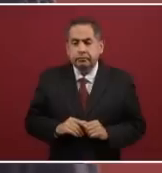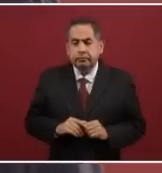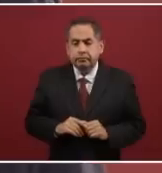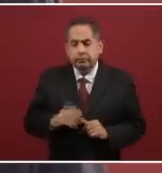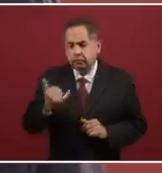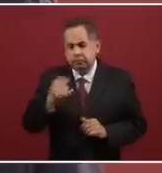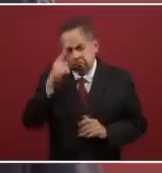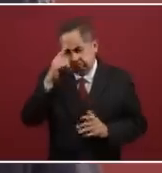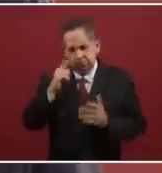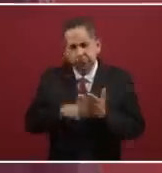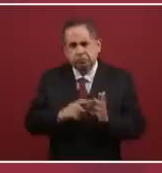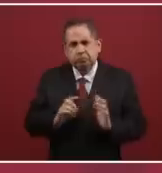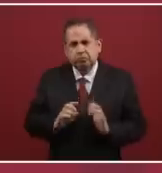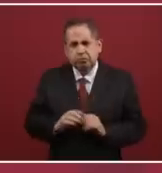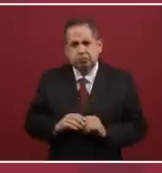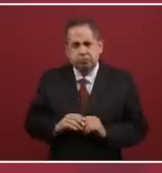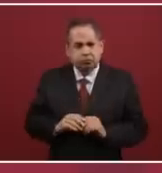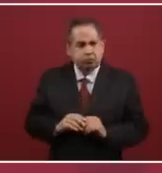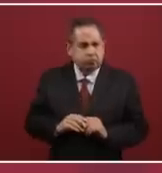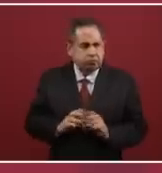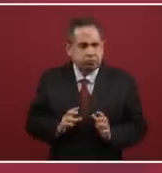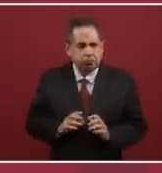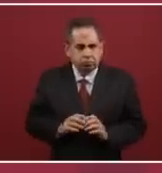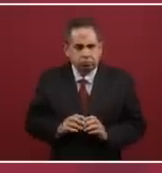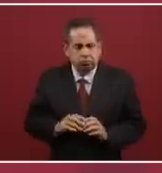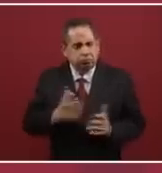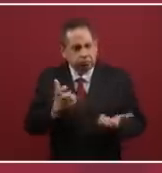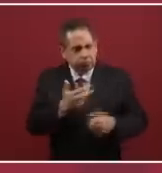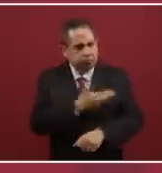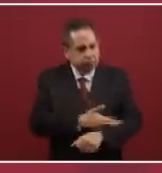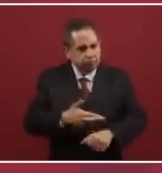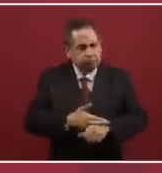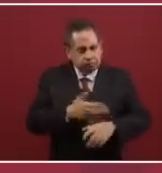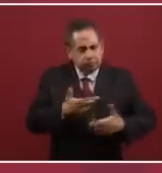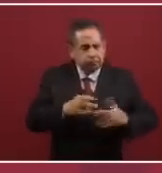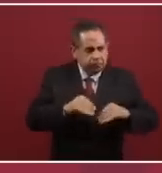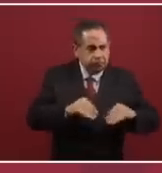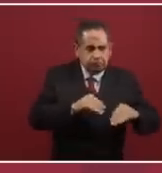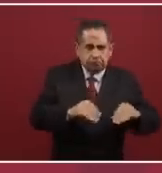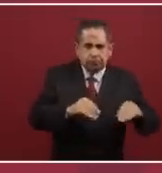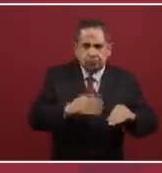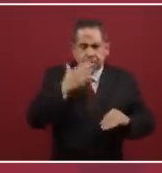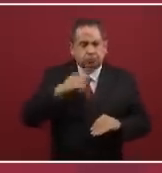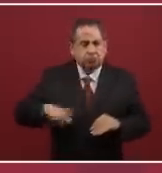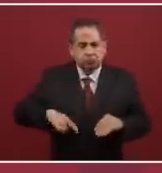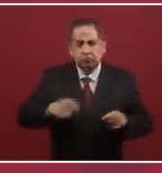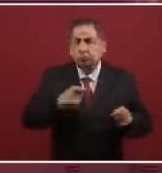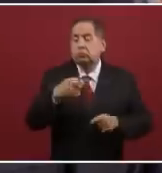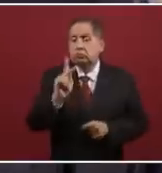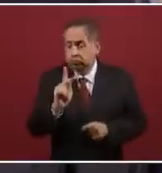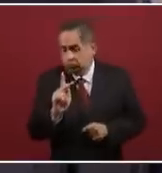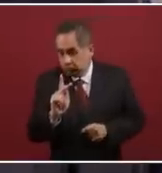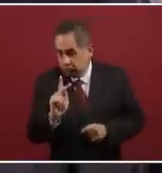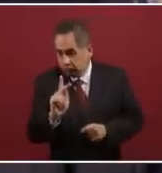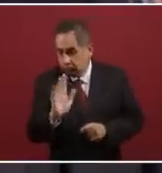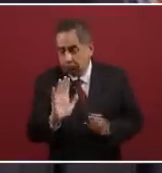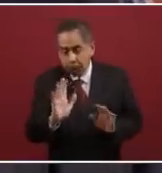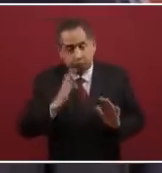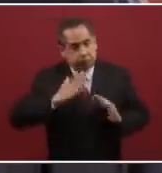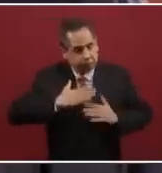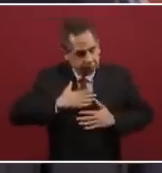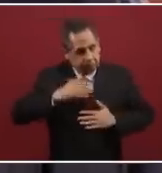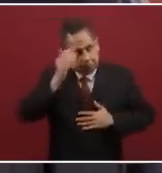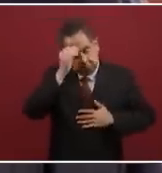y creo que está haciendo un buen gobierno, pero ese es